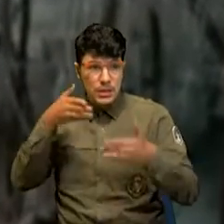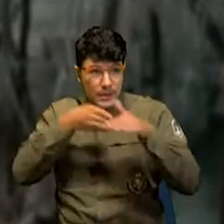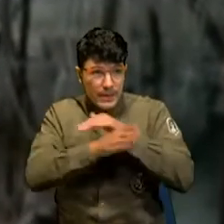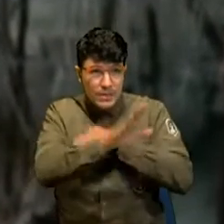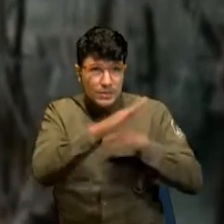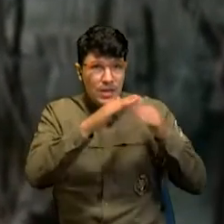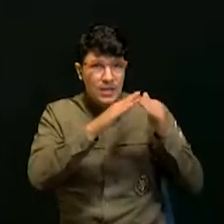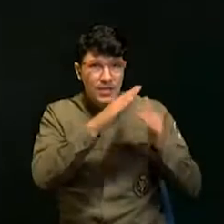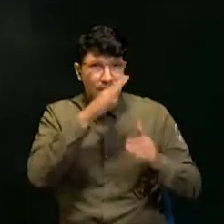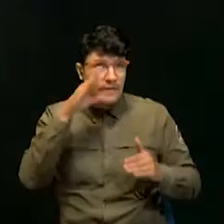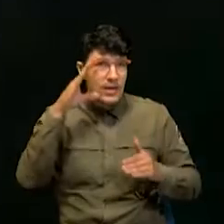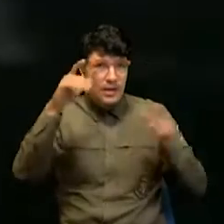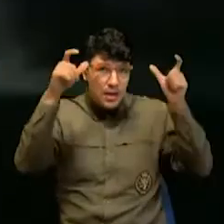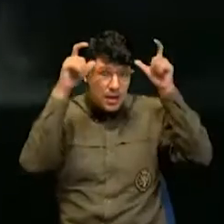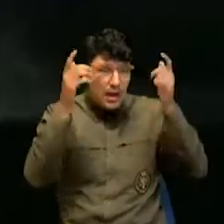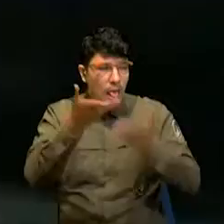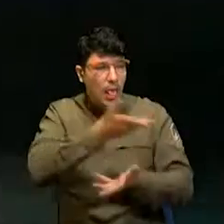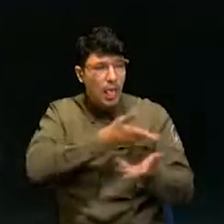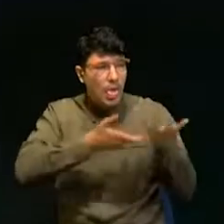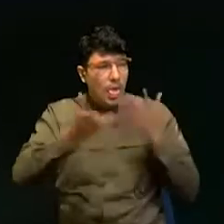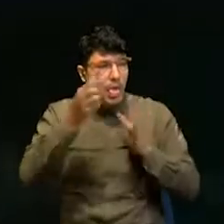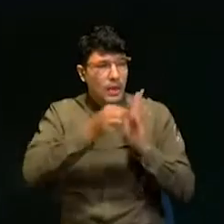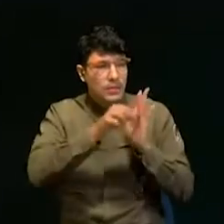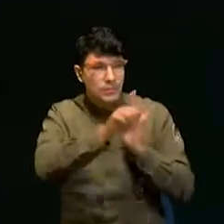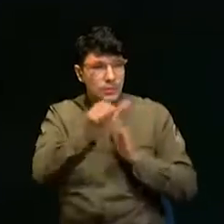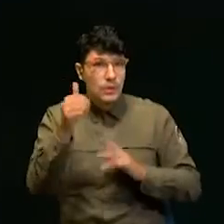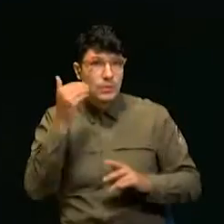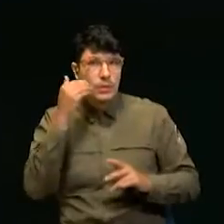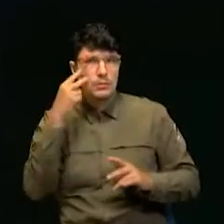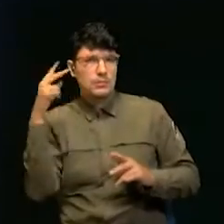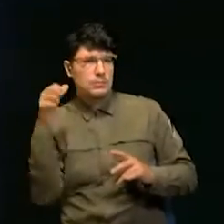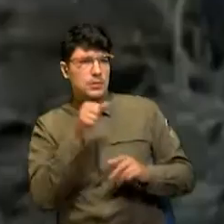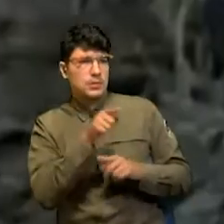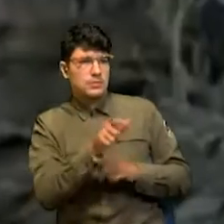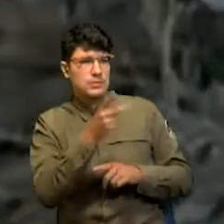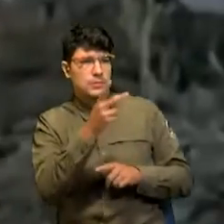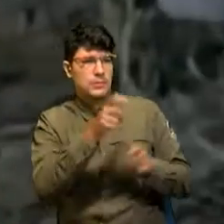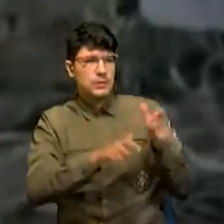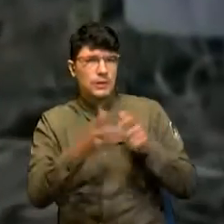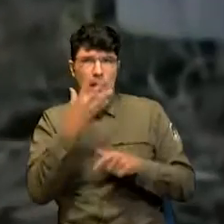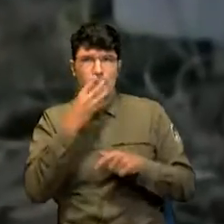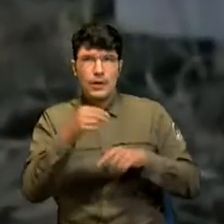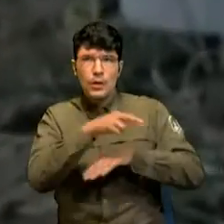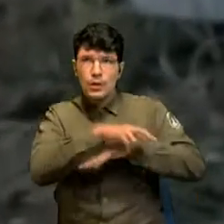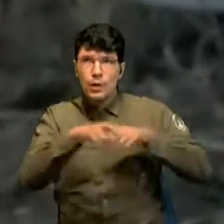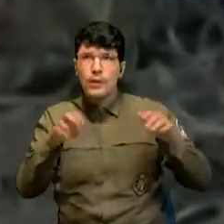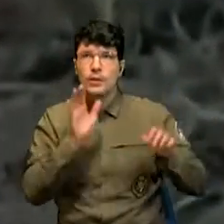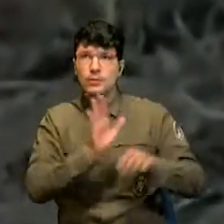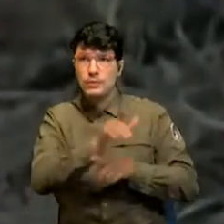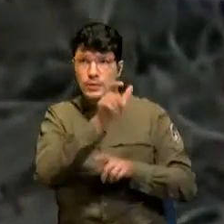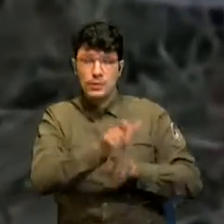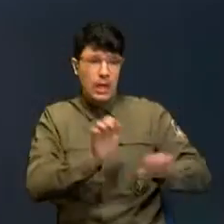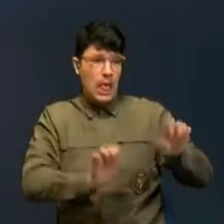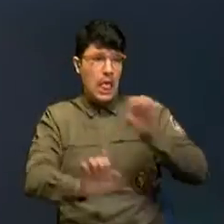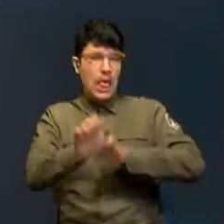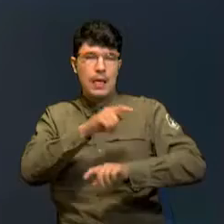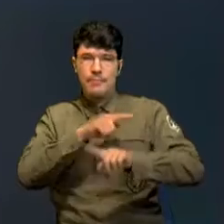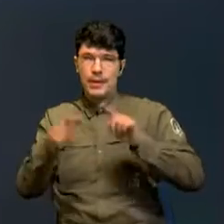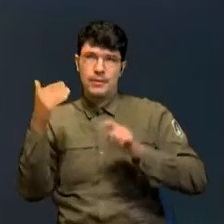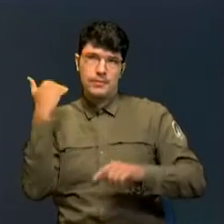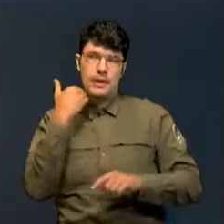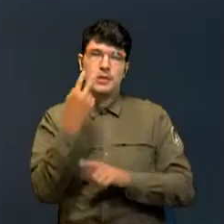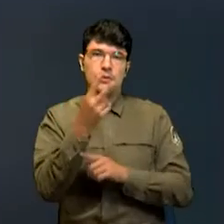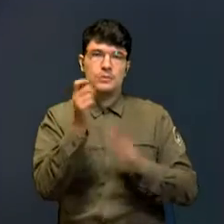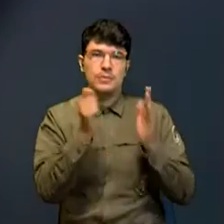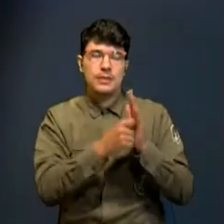arturo calderón que de partida con su esposa al percatarse de la presencia de quienes al parecer iban a hurtar se defendió pero infortunadamente recibió